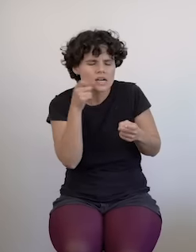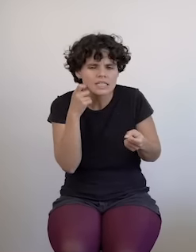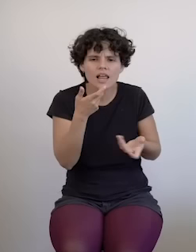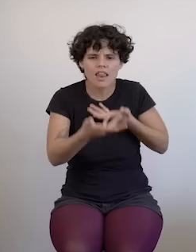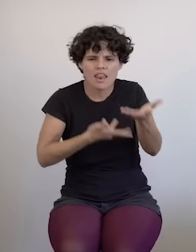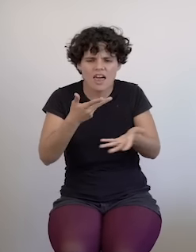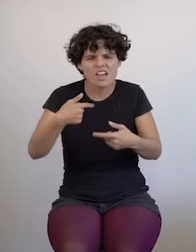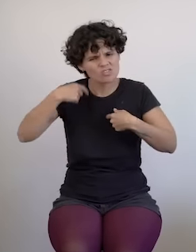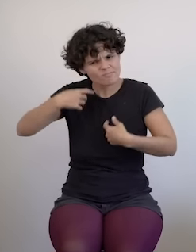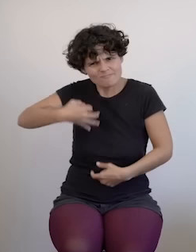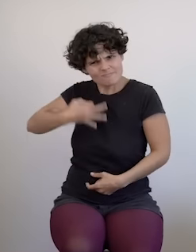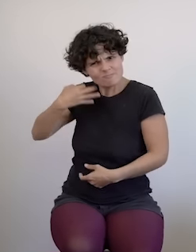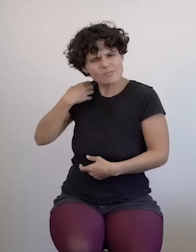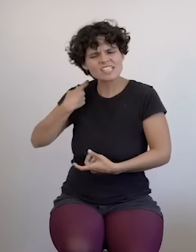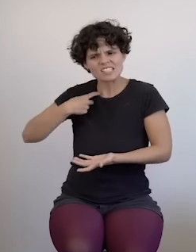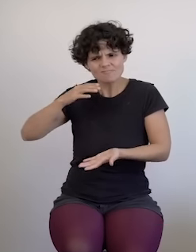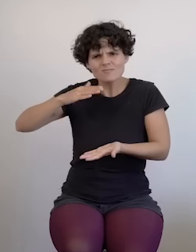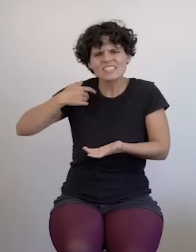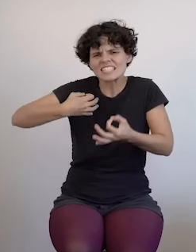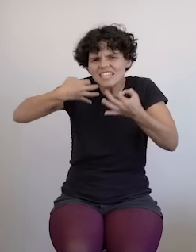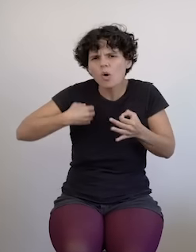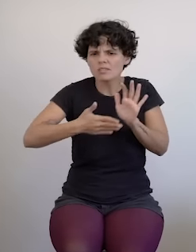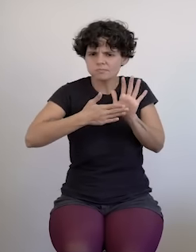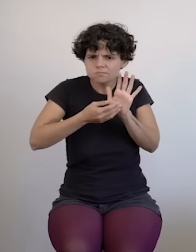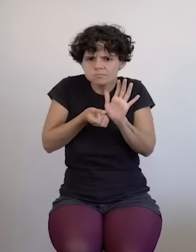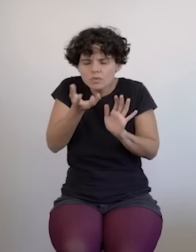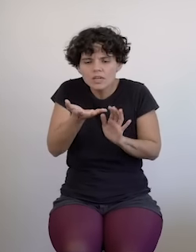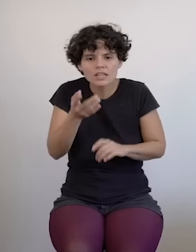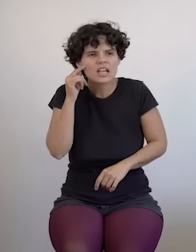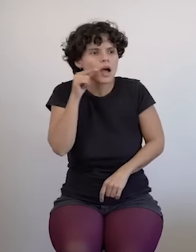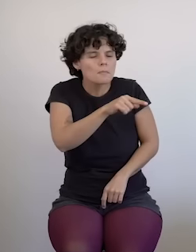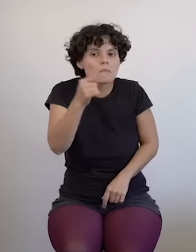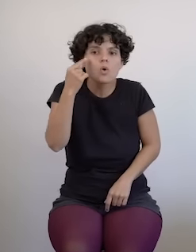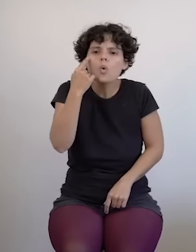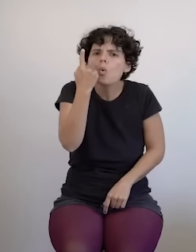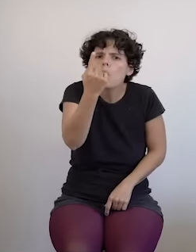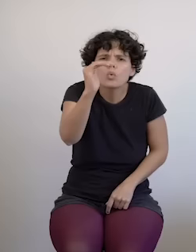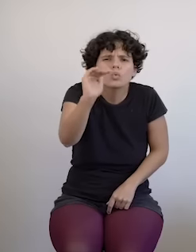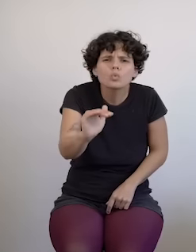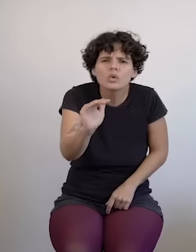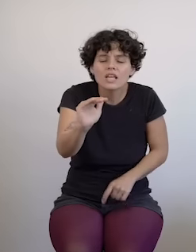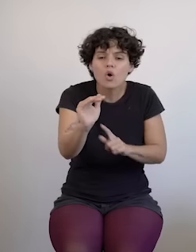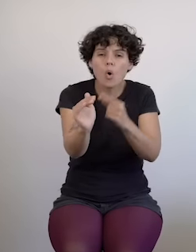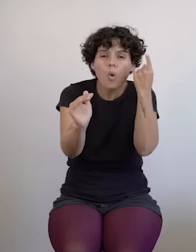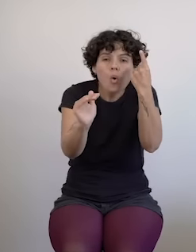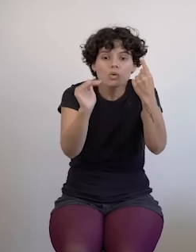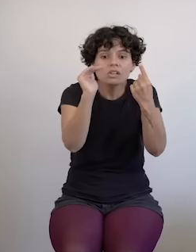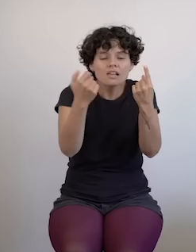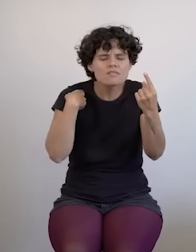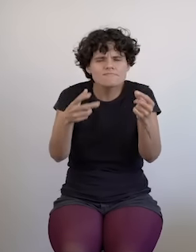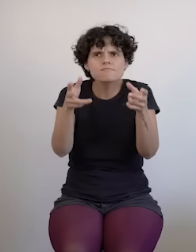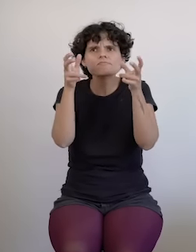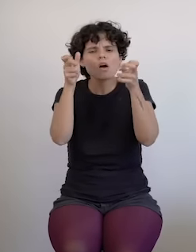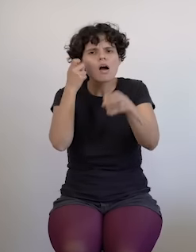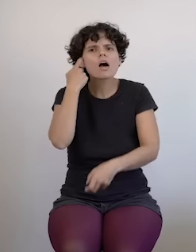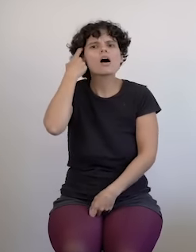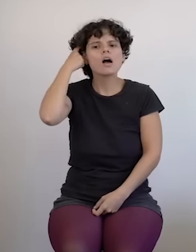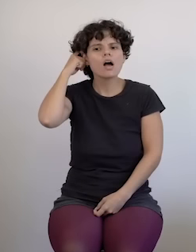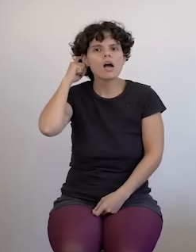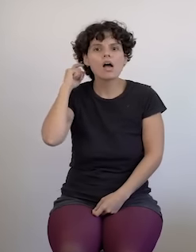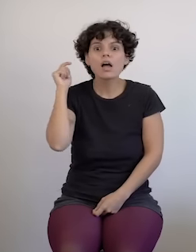mi señora me entendía, ella sabía que yo ya convencido que ese mensaje le iba a llegar aunque sea a un niño, ¿cachai? A uno. Y